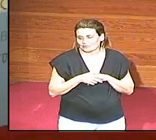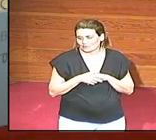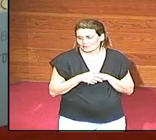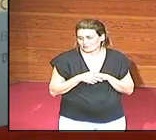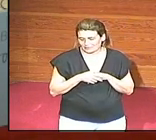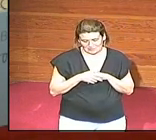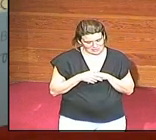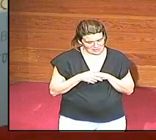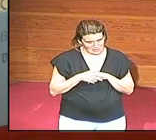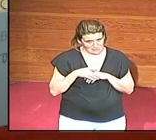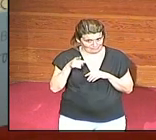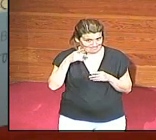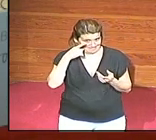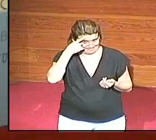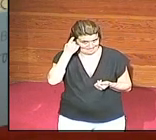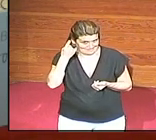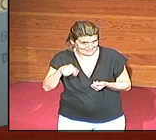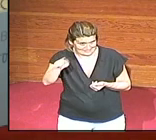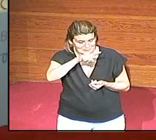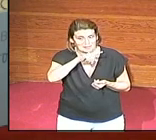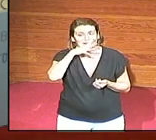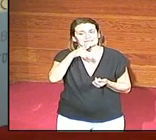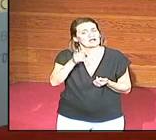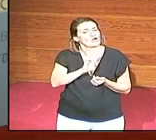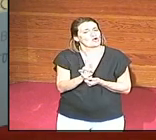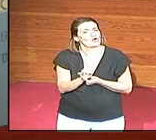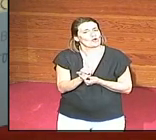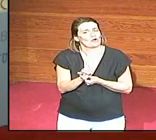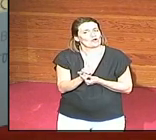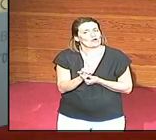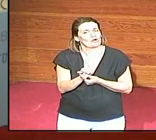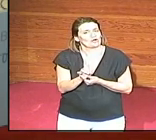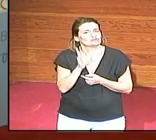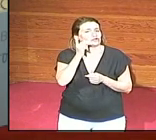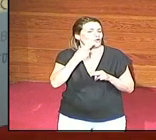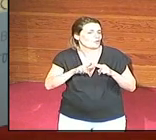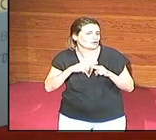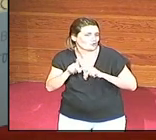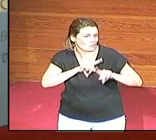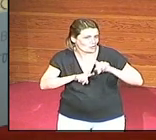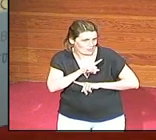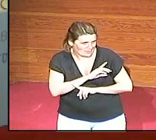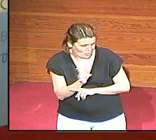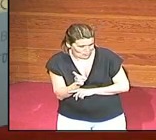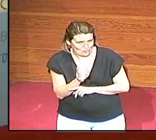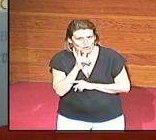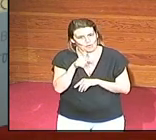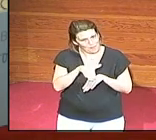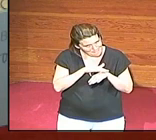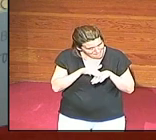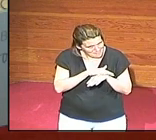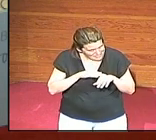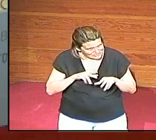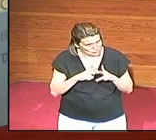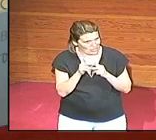Pues que sepáis que ha sido que no es una cuestión solamente política, que hay una base social